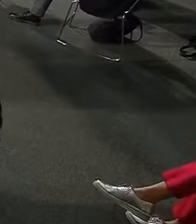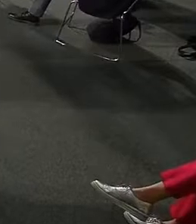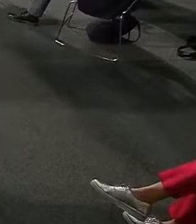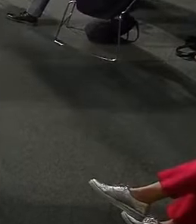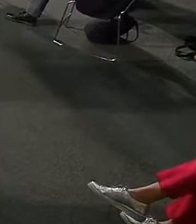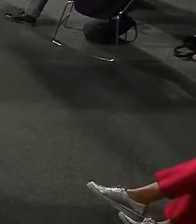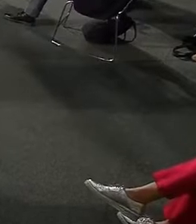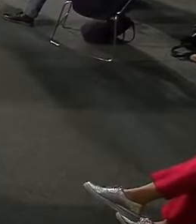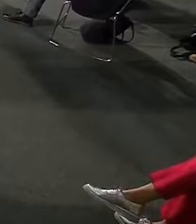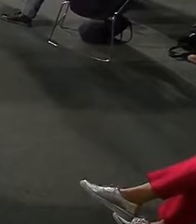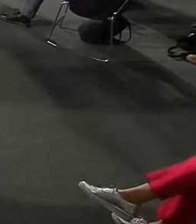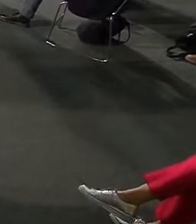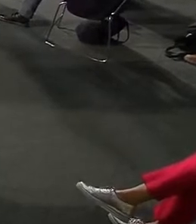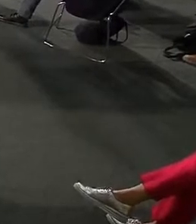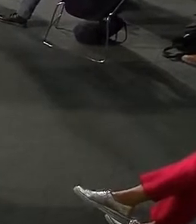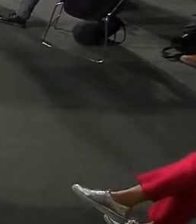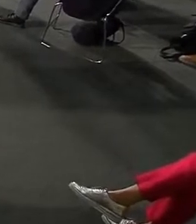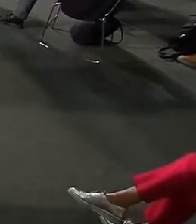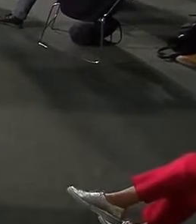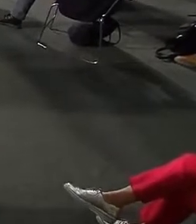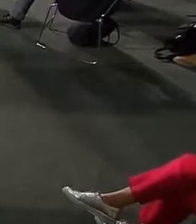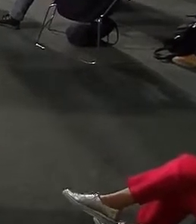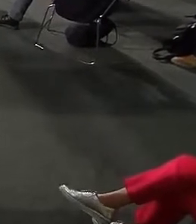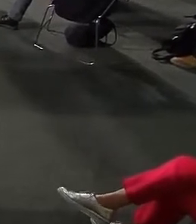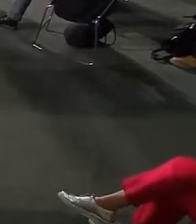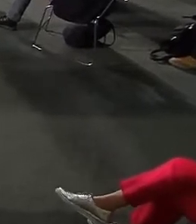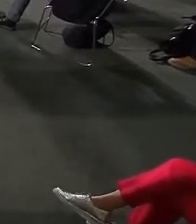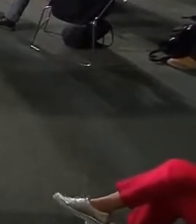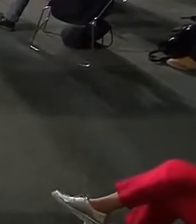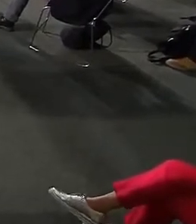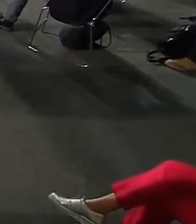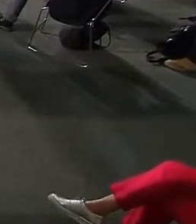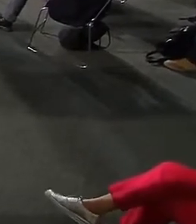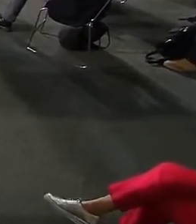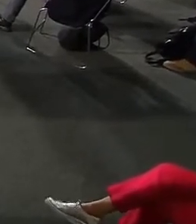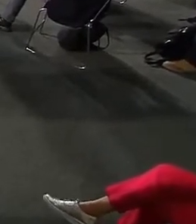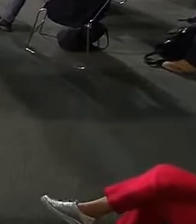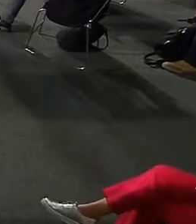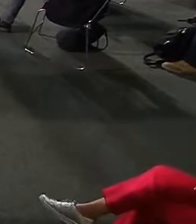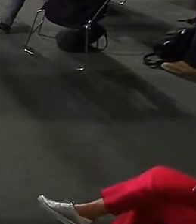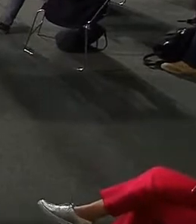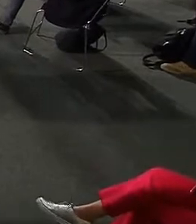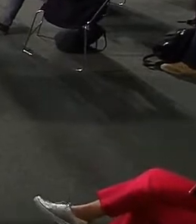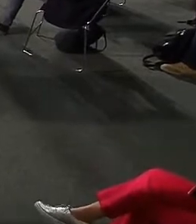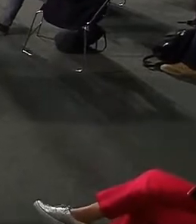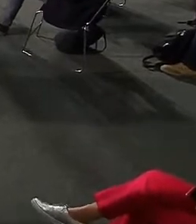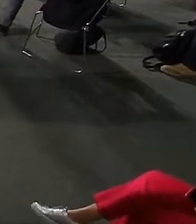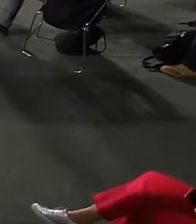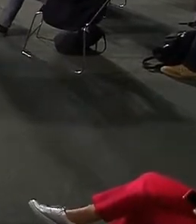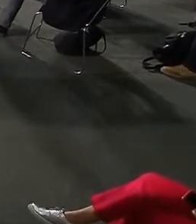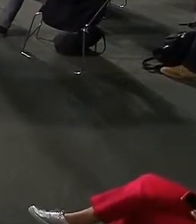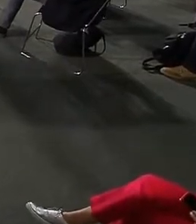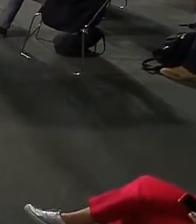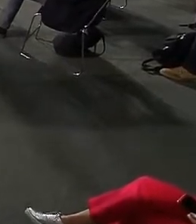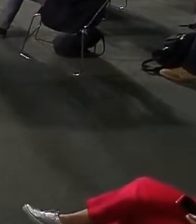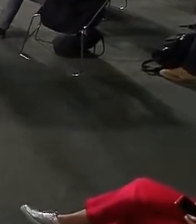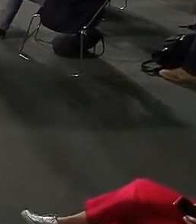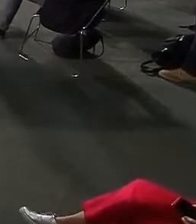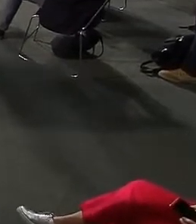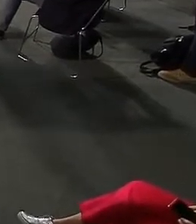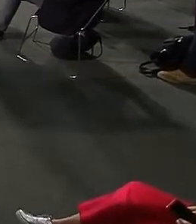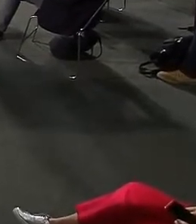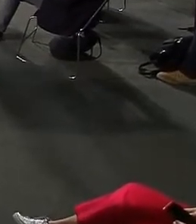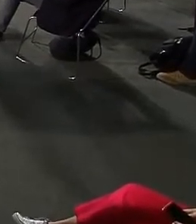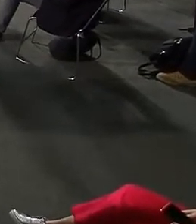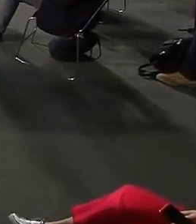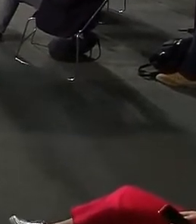Buenos días, señor presidente. Sósimo Camacho, de la revista Contralínea. Presidente, usted ha comentado que se va a investigar, se va a llegar a fondo en el caso